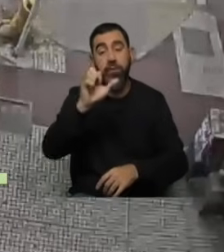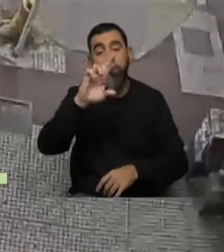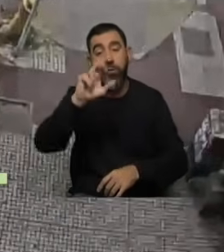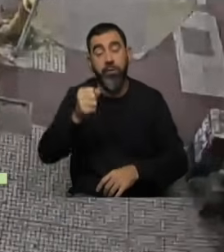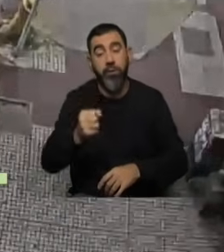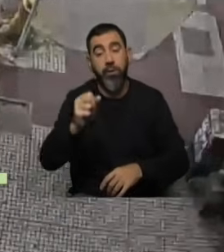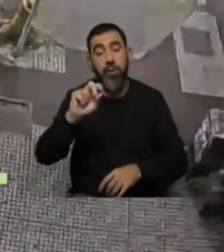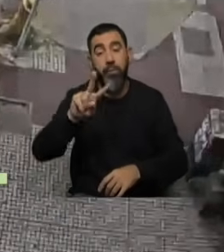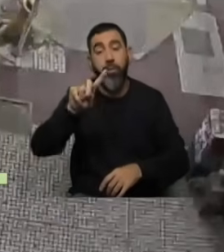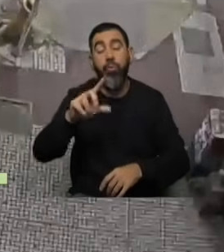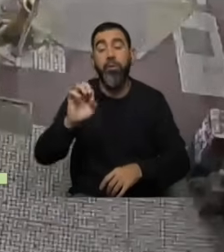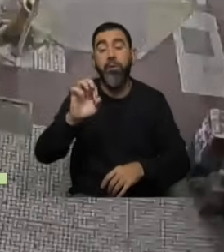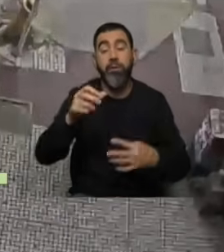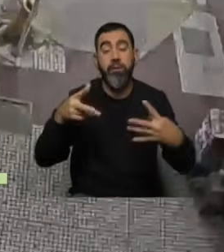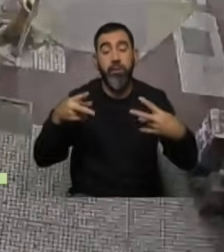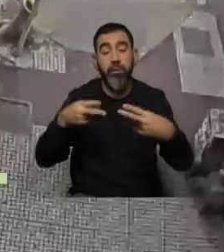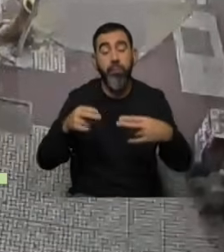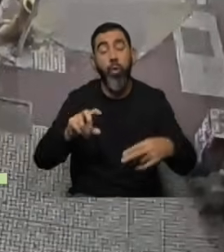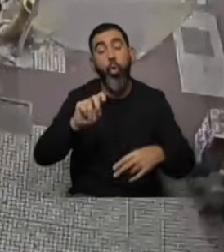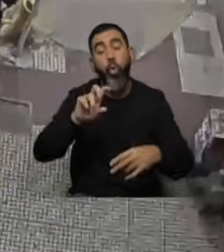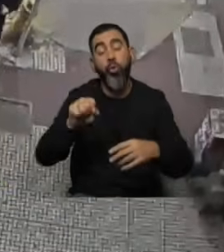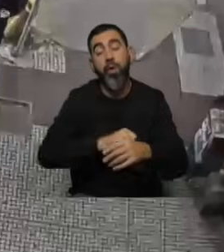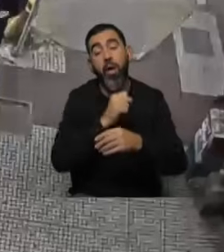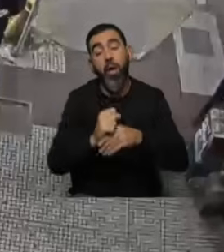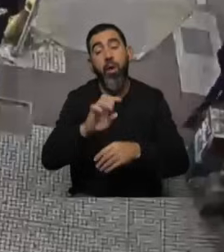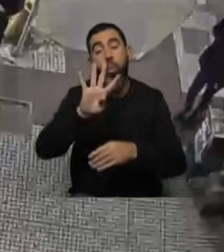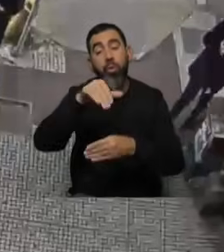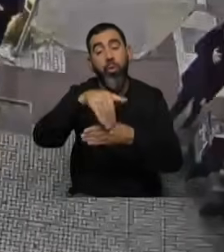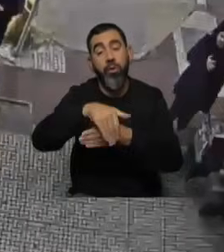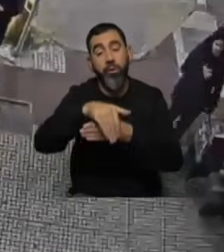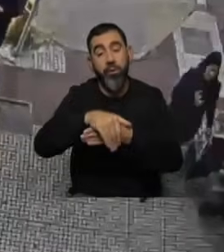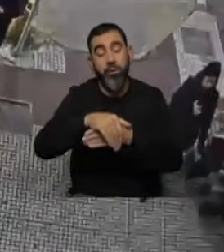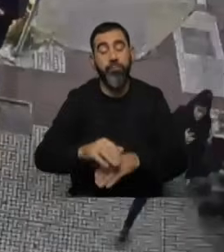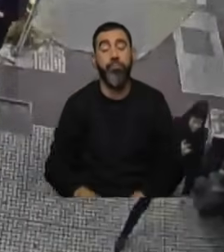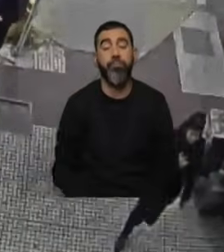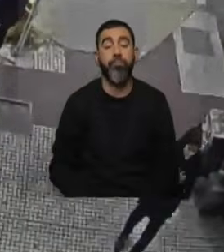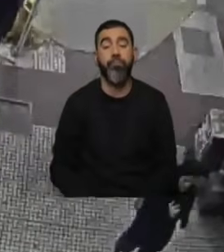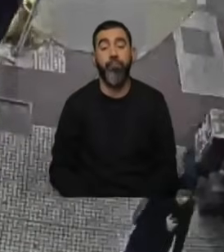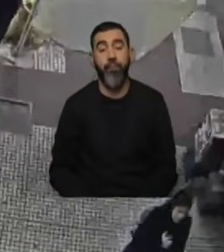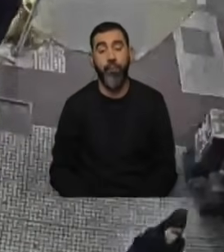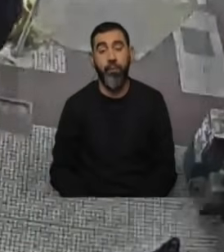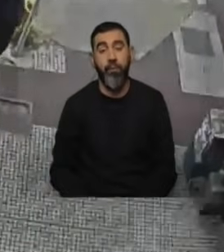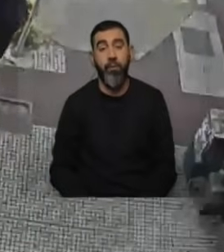vas que deema esto será el corte de 12 a 16 portar bajos de carga y